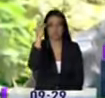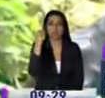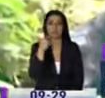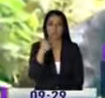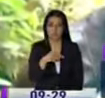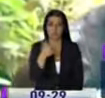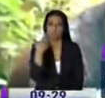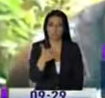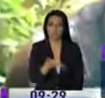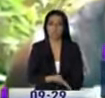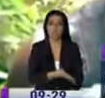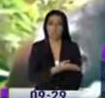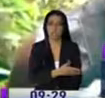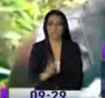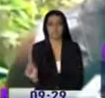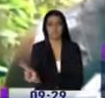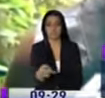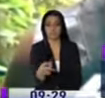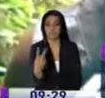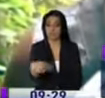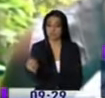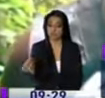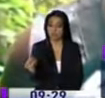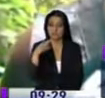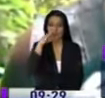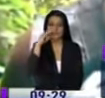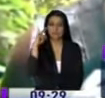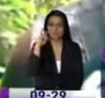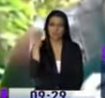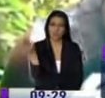sabido venir acá trayendo a los niños